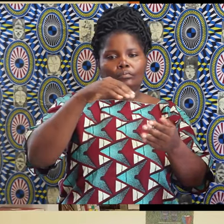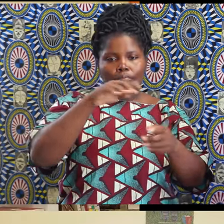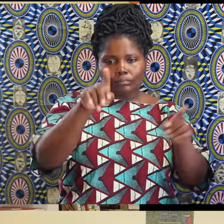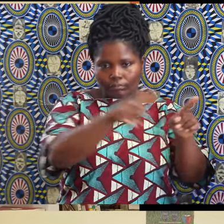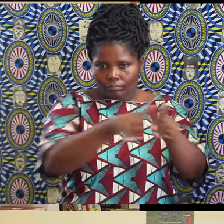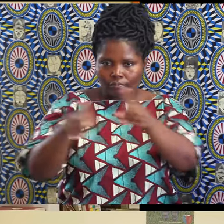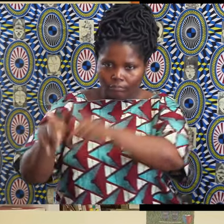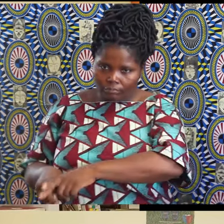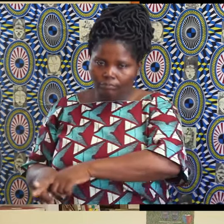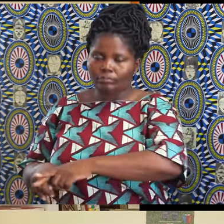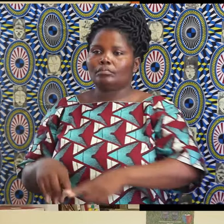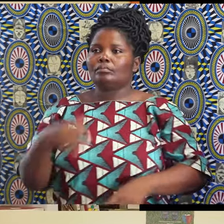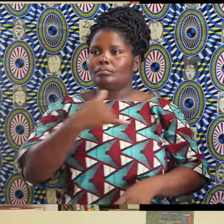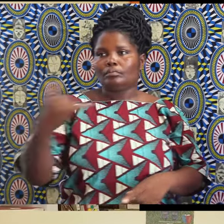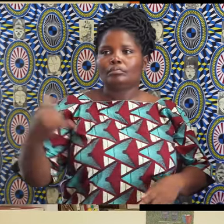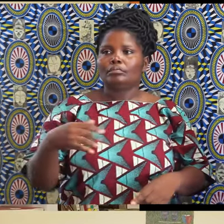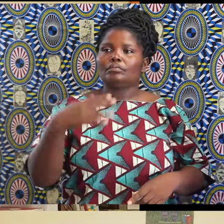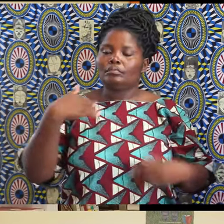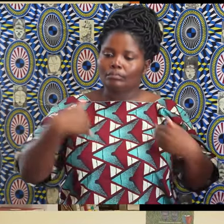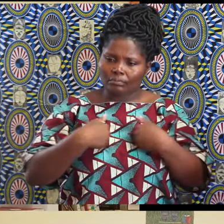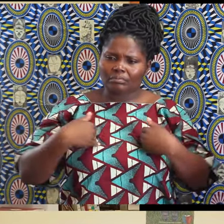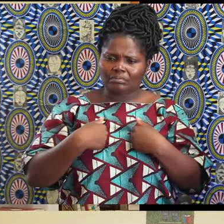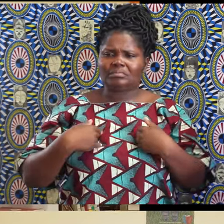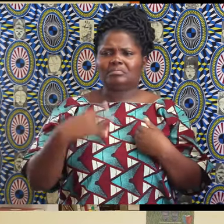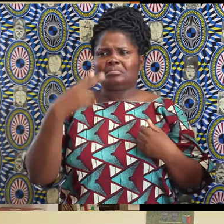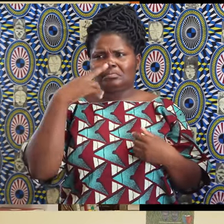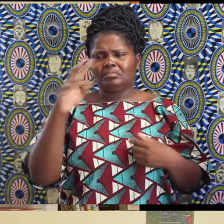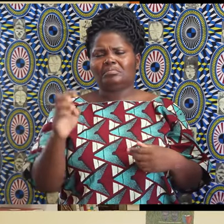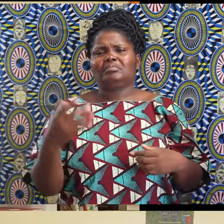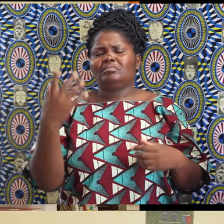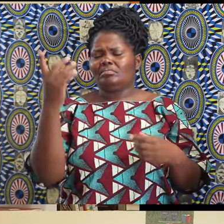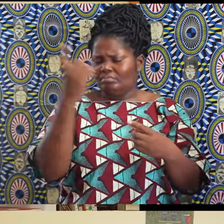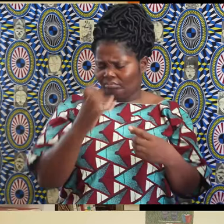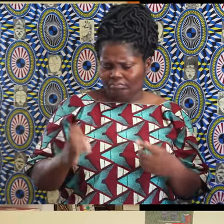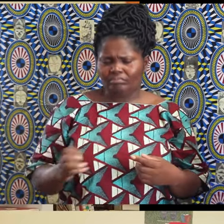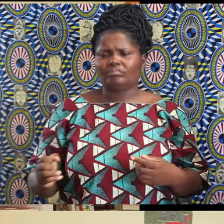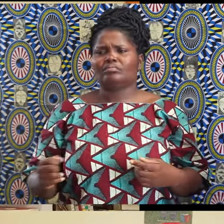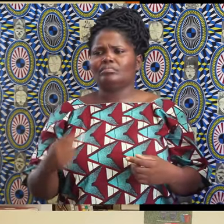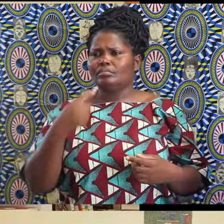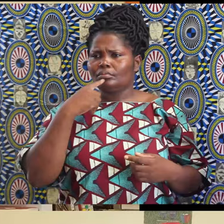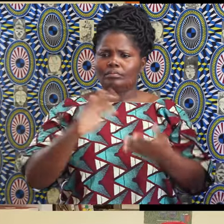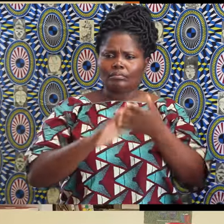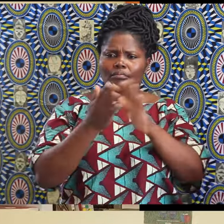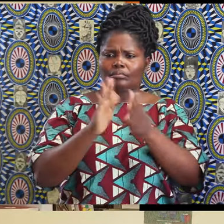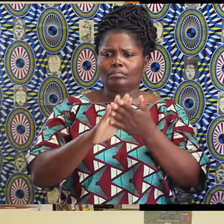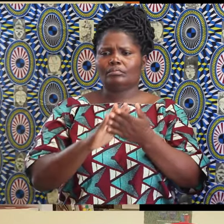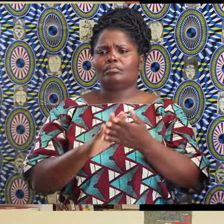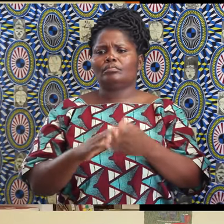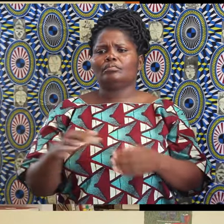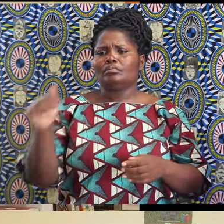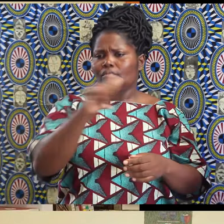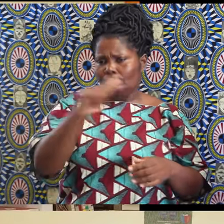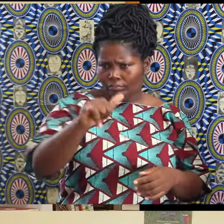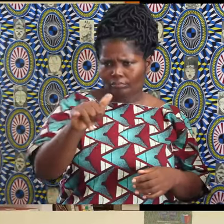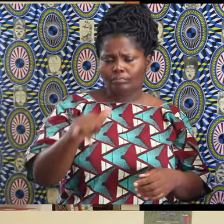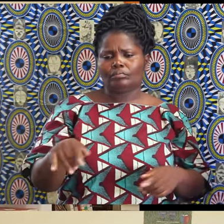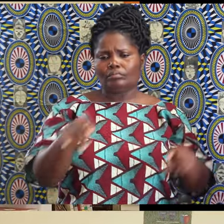En las selvas hay animales que no se miran con simpatía. Y en las ciudades también.